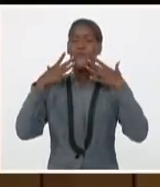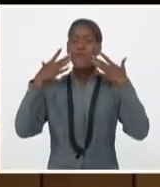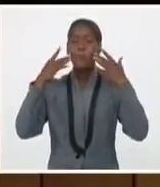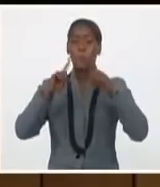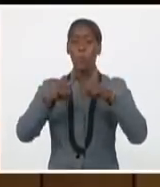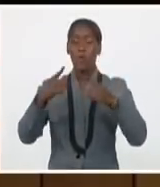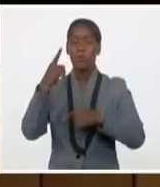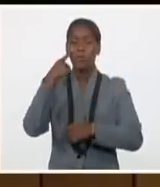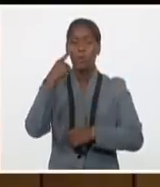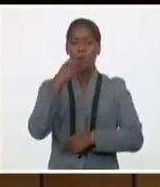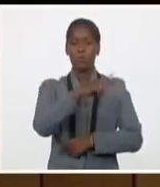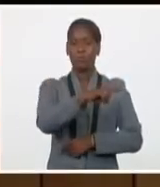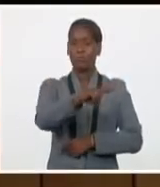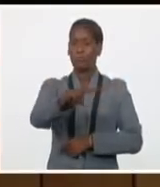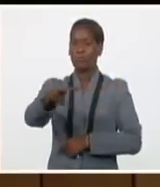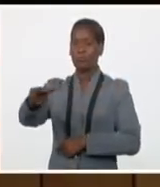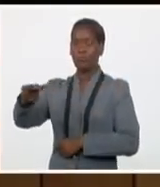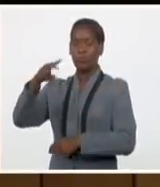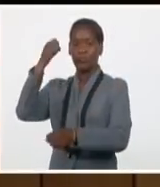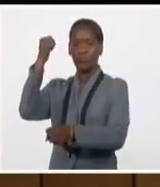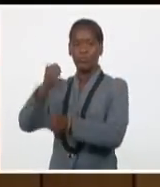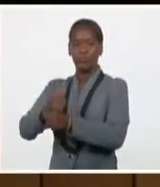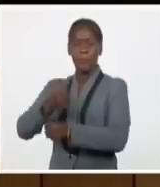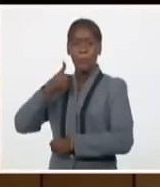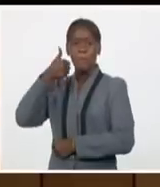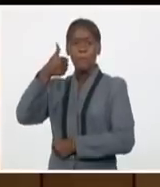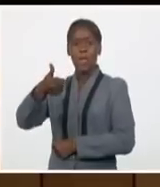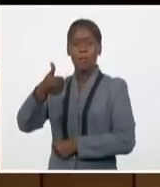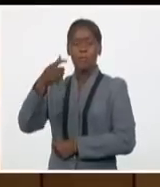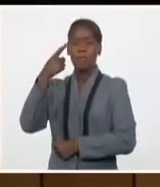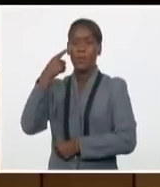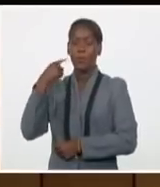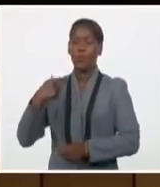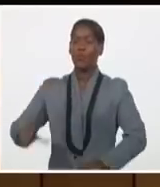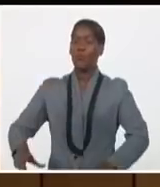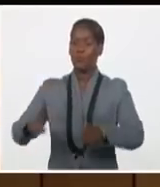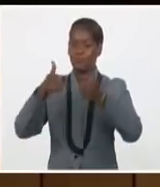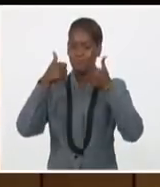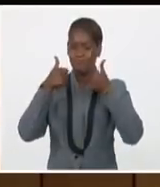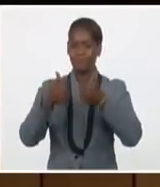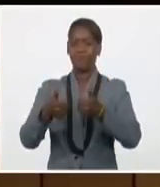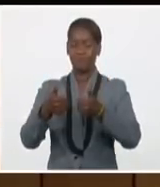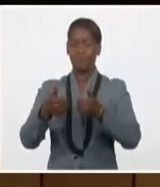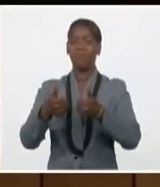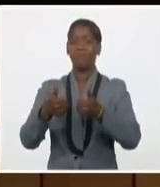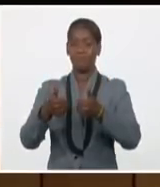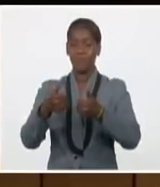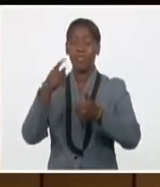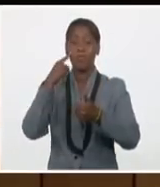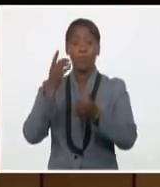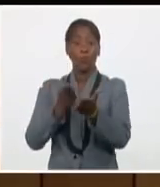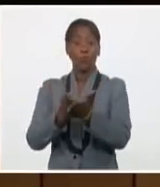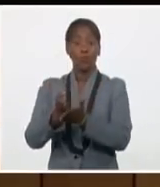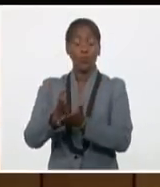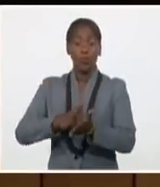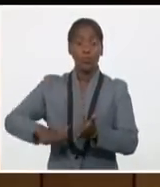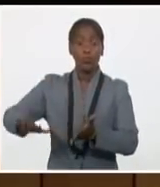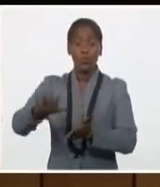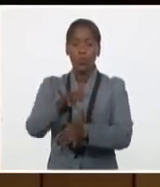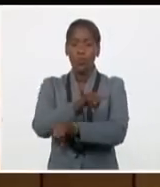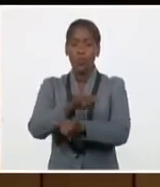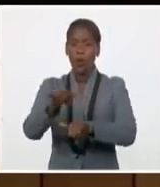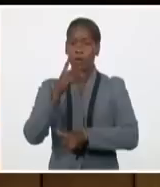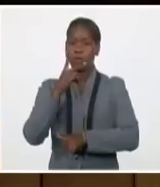meditada convicción de no aceptar propuestas para mantenerme en los órganos superiores de la